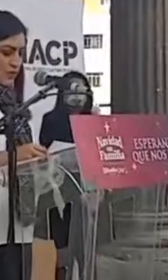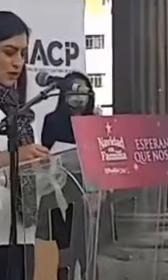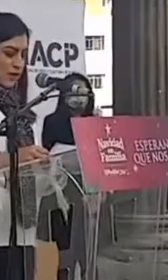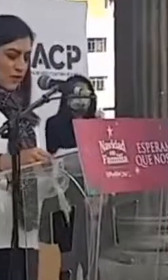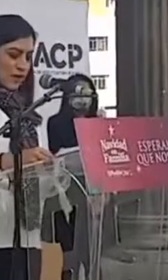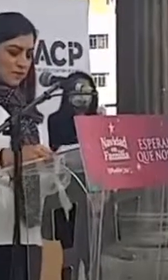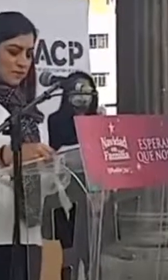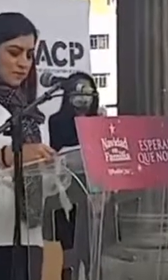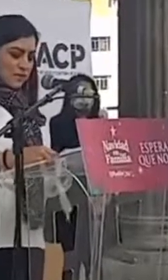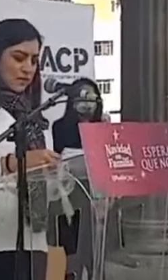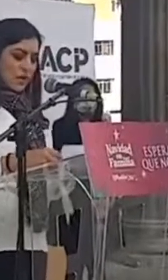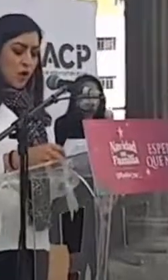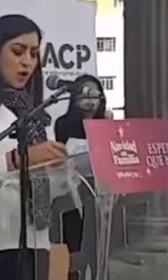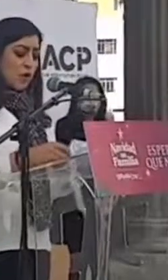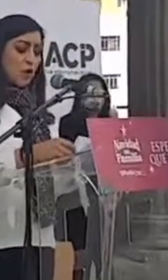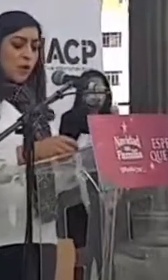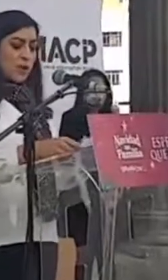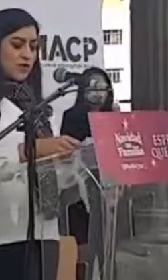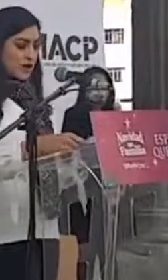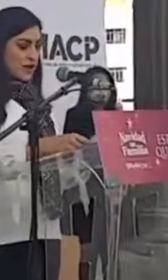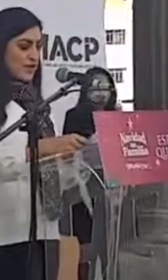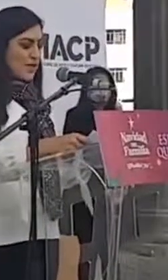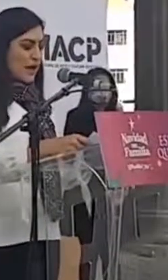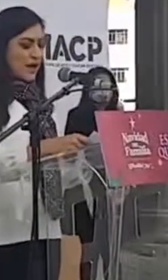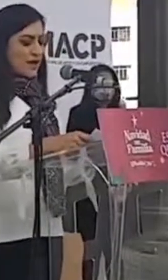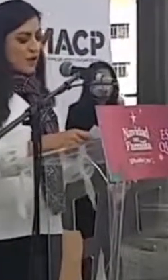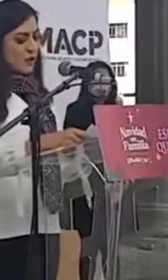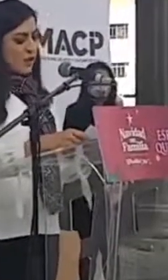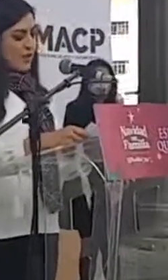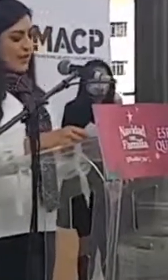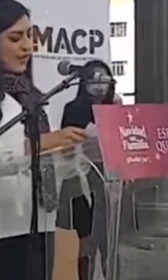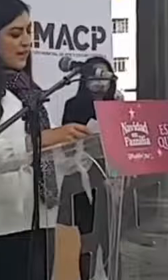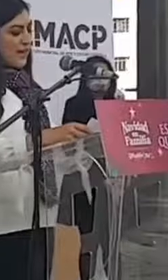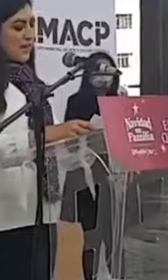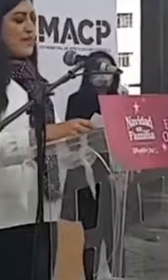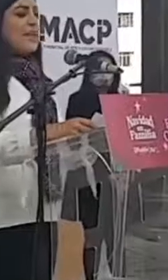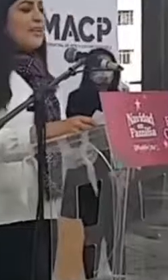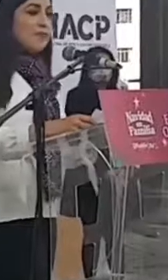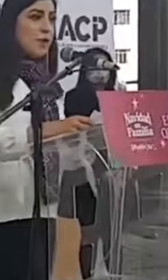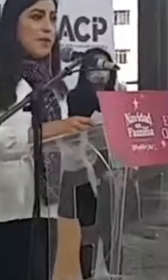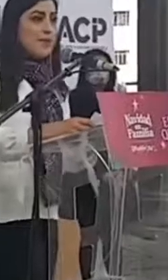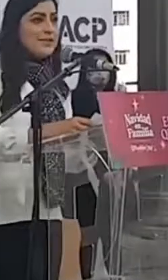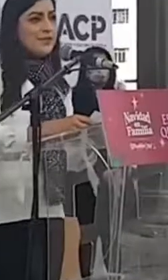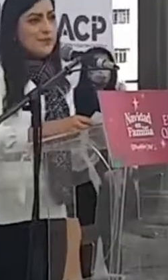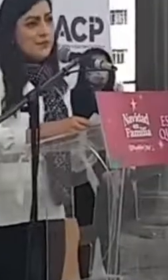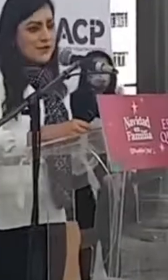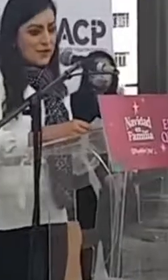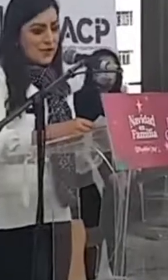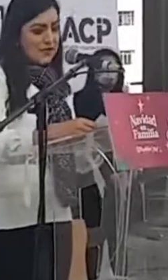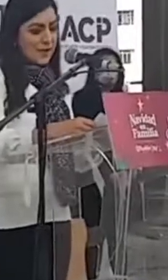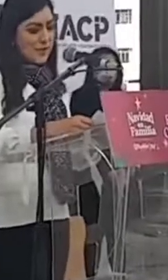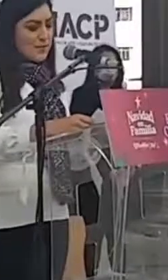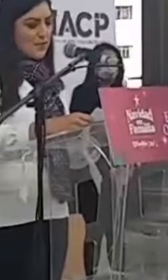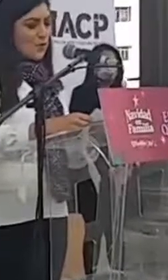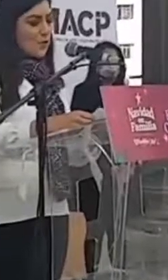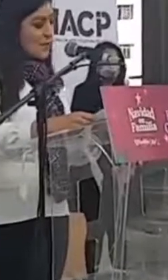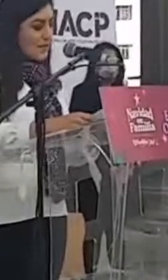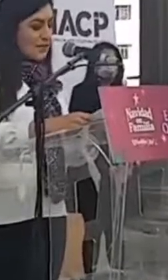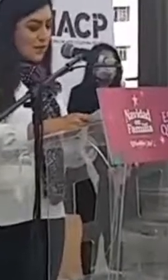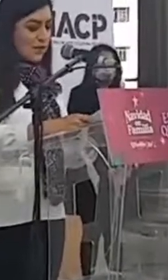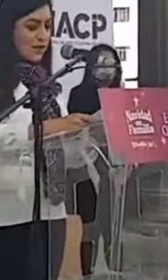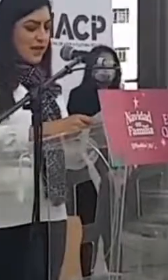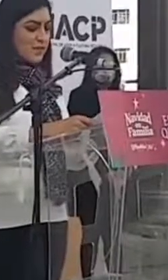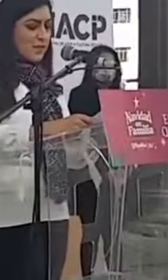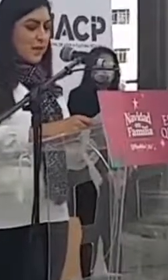Esta fotografía como un documento de la vida cotidiana, de las propias transformaciones que ha vivido